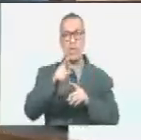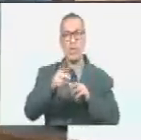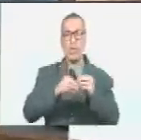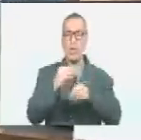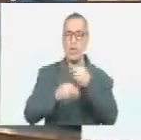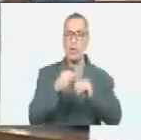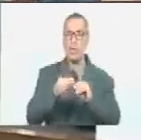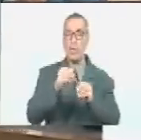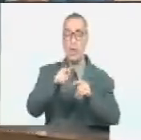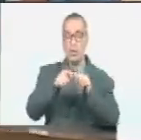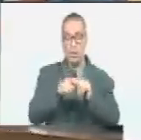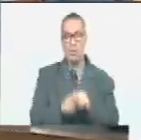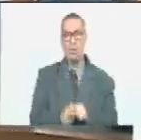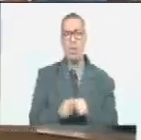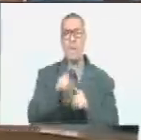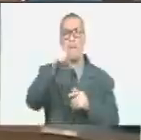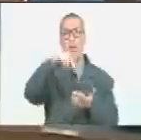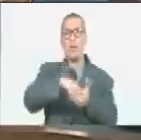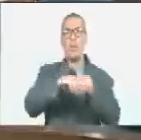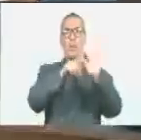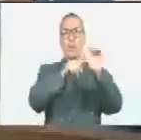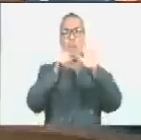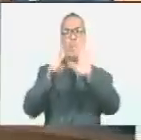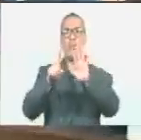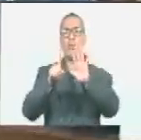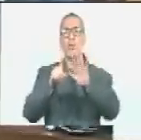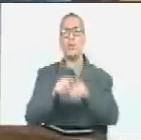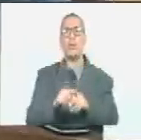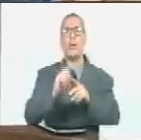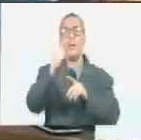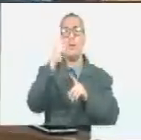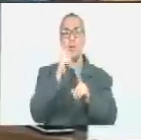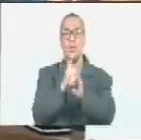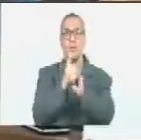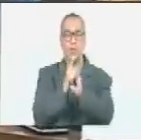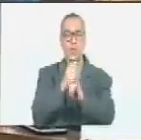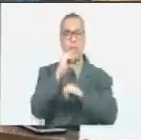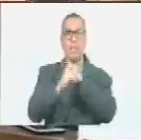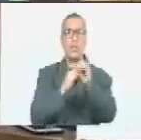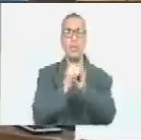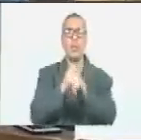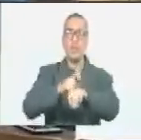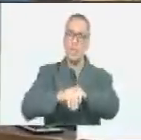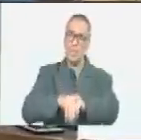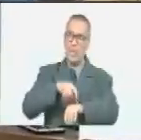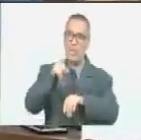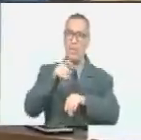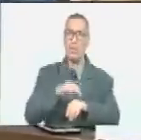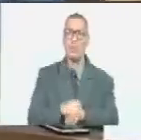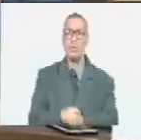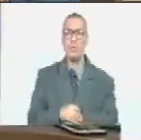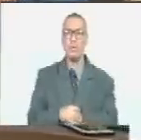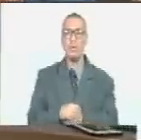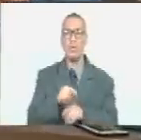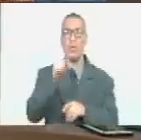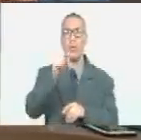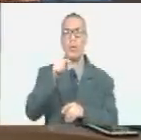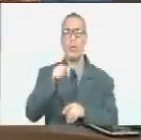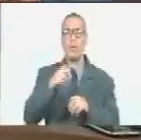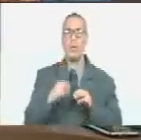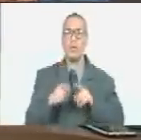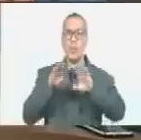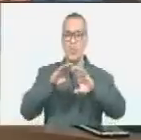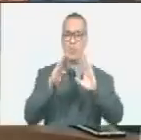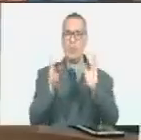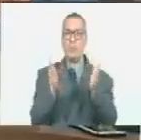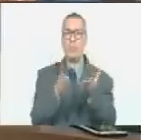esta disciplina. En 1886, que se realiza el primer torneo internacional, le da el carácter en este sentido